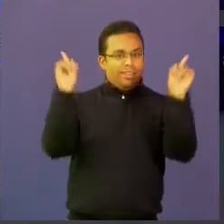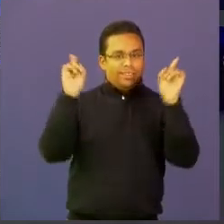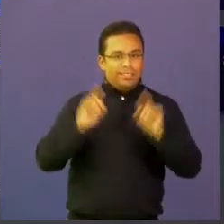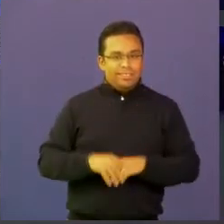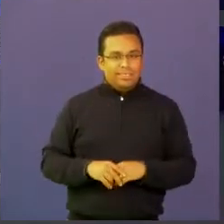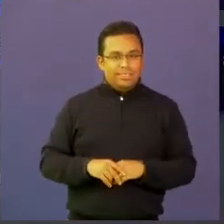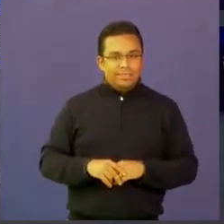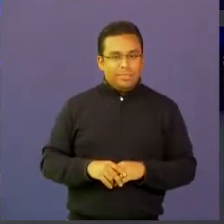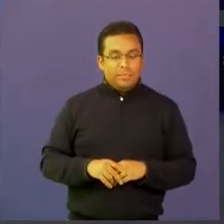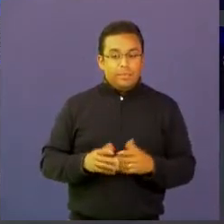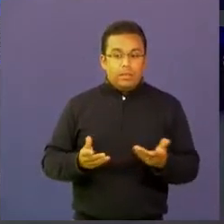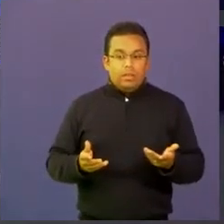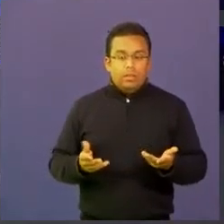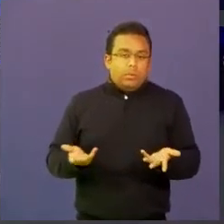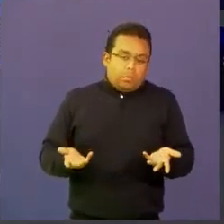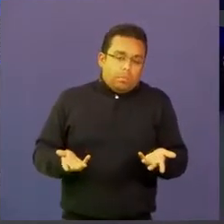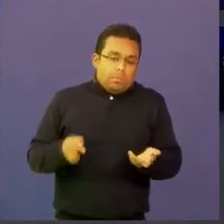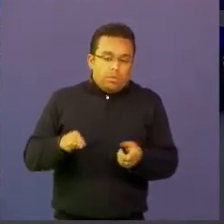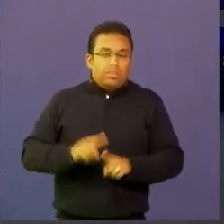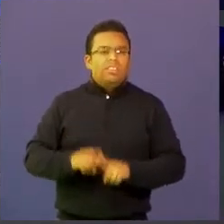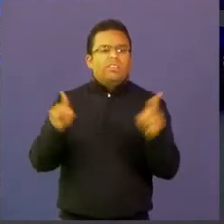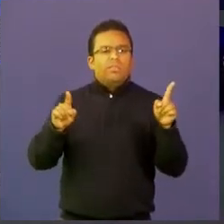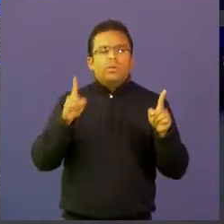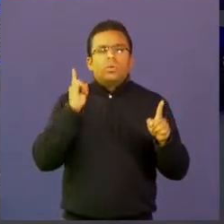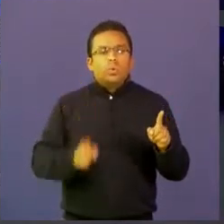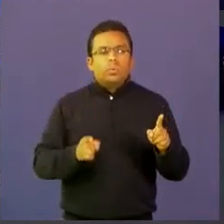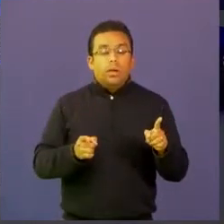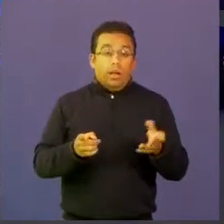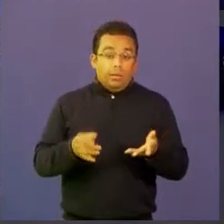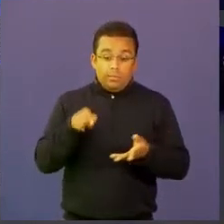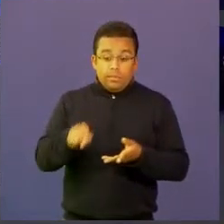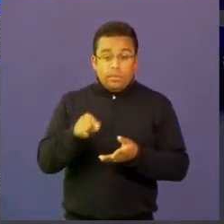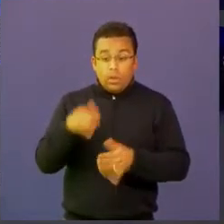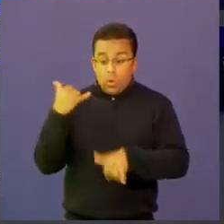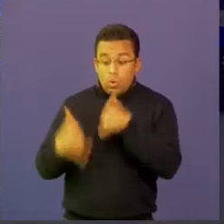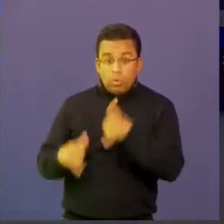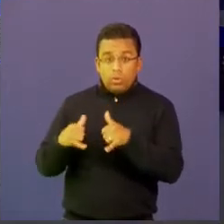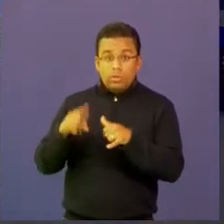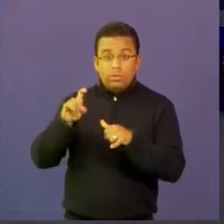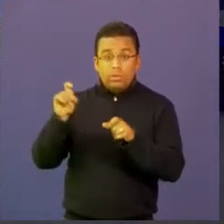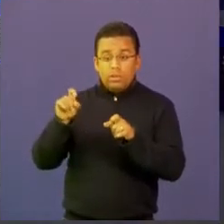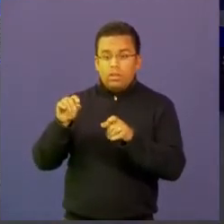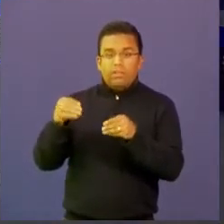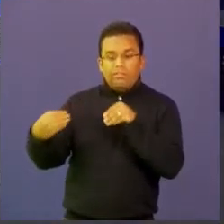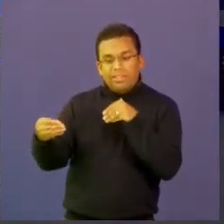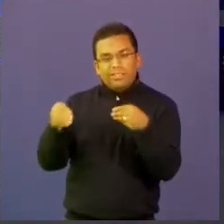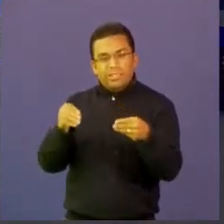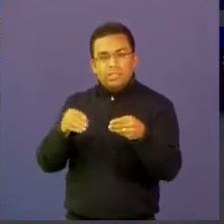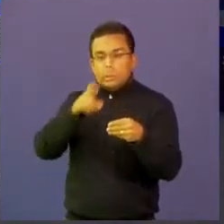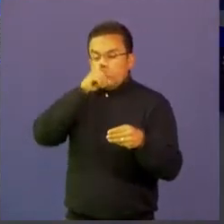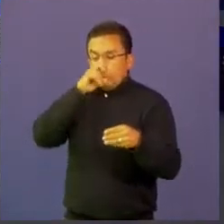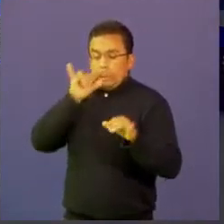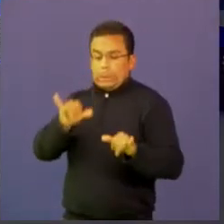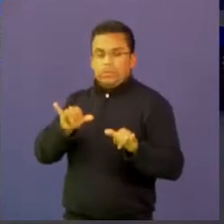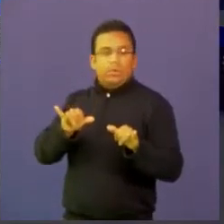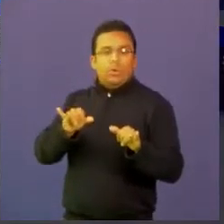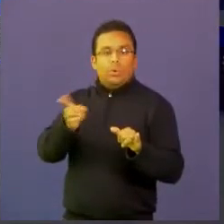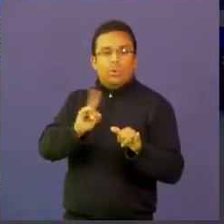¿por qué sería esto diferente? bueno porque estos informes son flexibles son tienen la posibilidad de